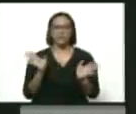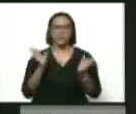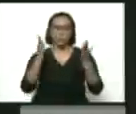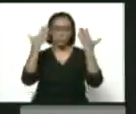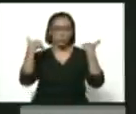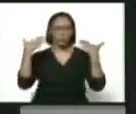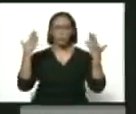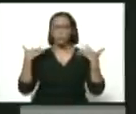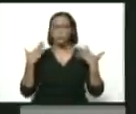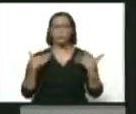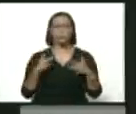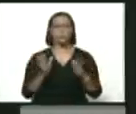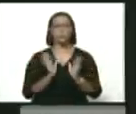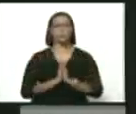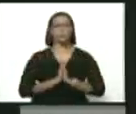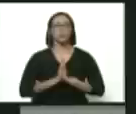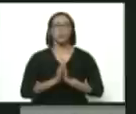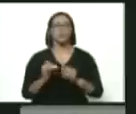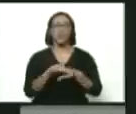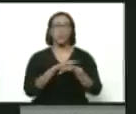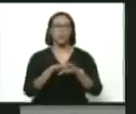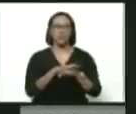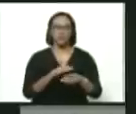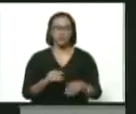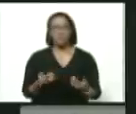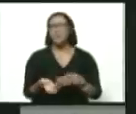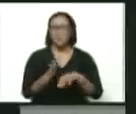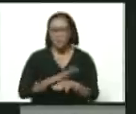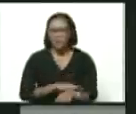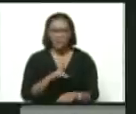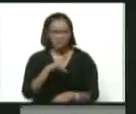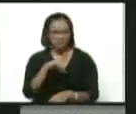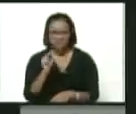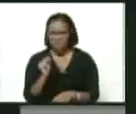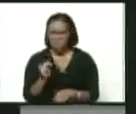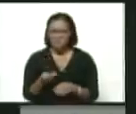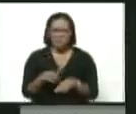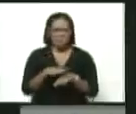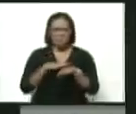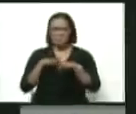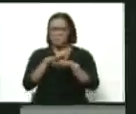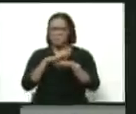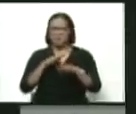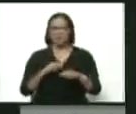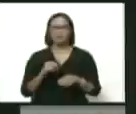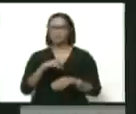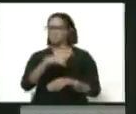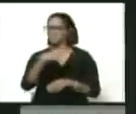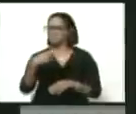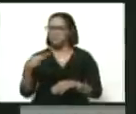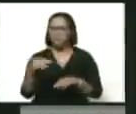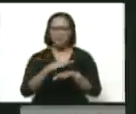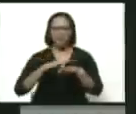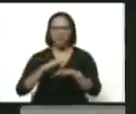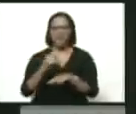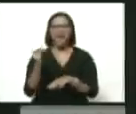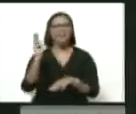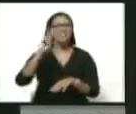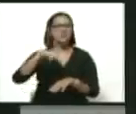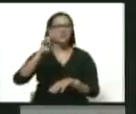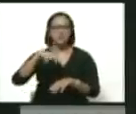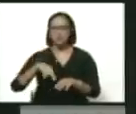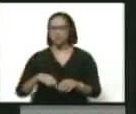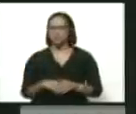para que las oligarquías los perdonen. Y lo peor de todo es que no los van a perdonar, Diosdado. A ninguno. No los van a perdonar. A ninguno, presidente. A